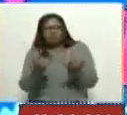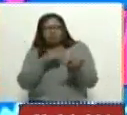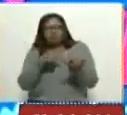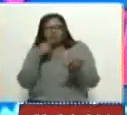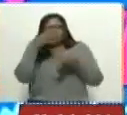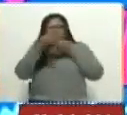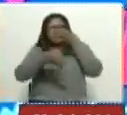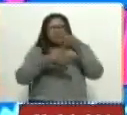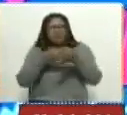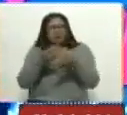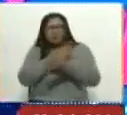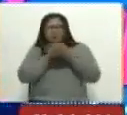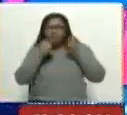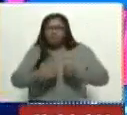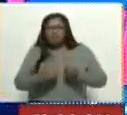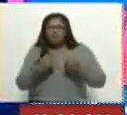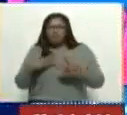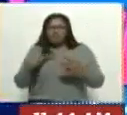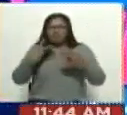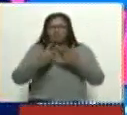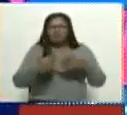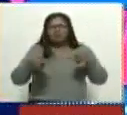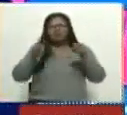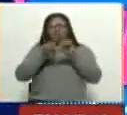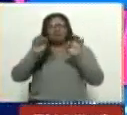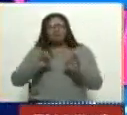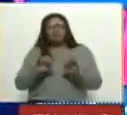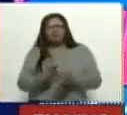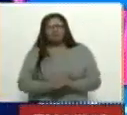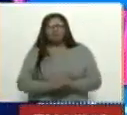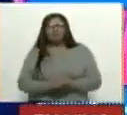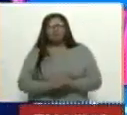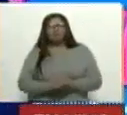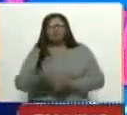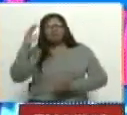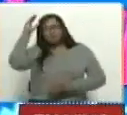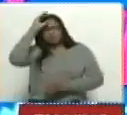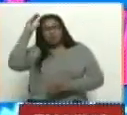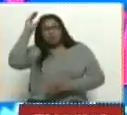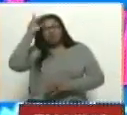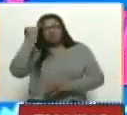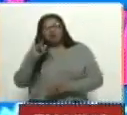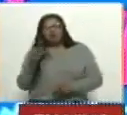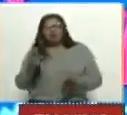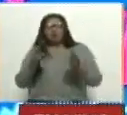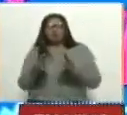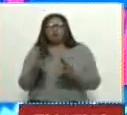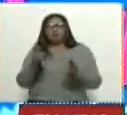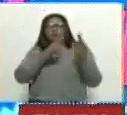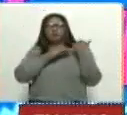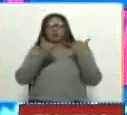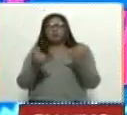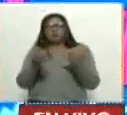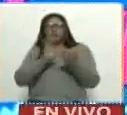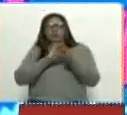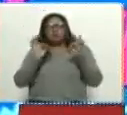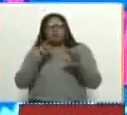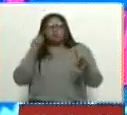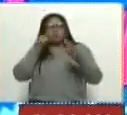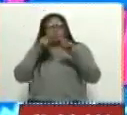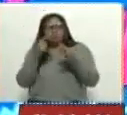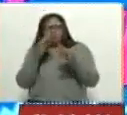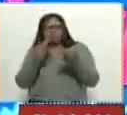con coraje lo decimos con valentía lo decimos consciente de las dificultades que significan y podemos decir con la certeza